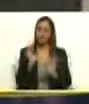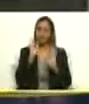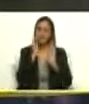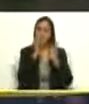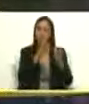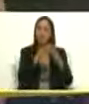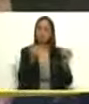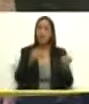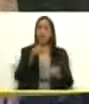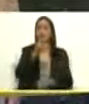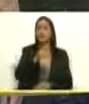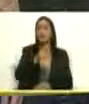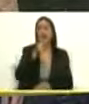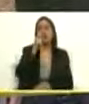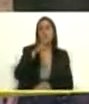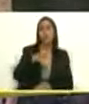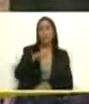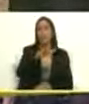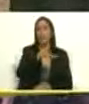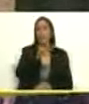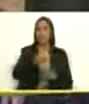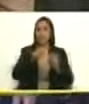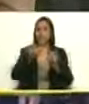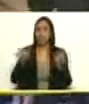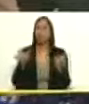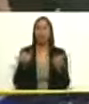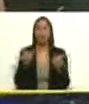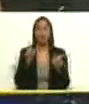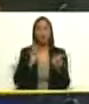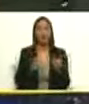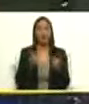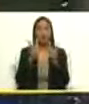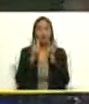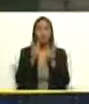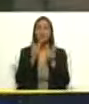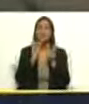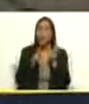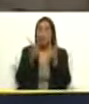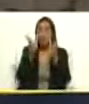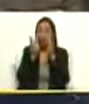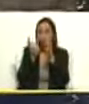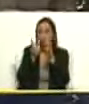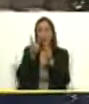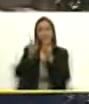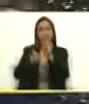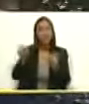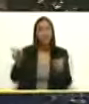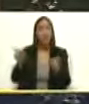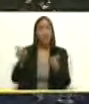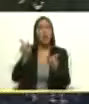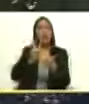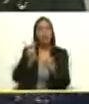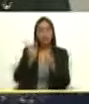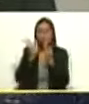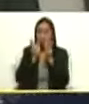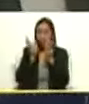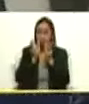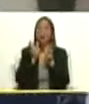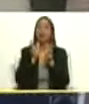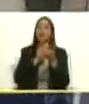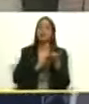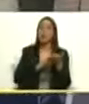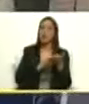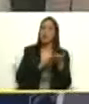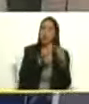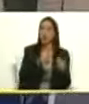necesidades del pueblo escuchando su crítica y resolviendo sus necesidades Saluda en este momento el jefe de estado a todos los